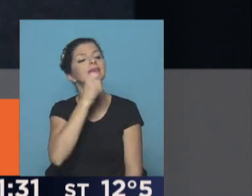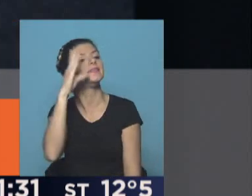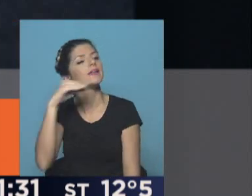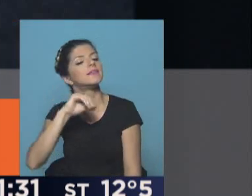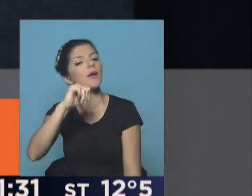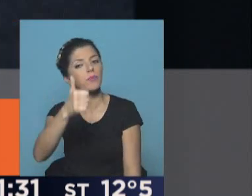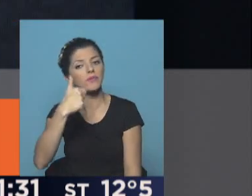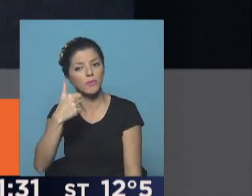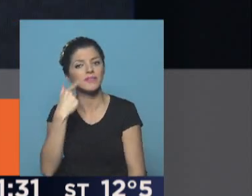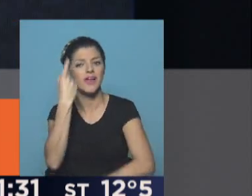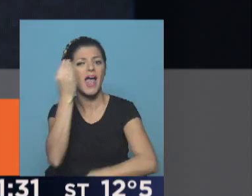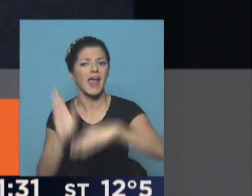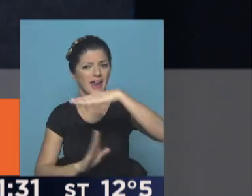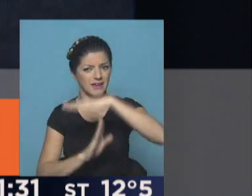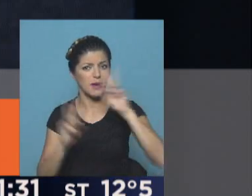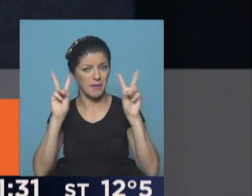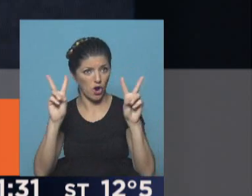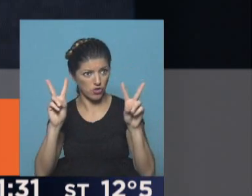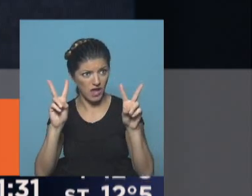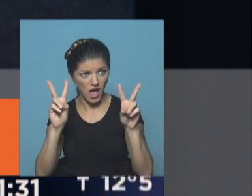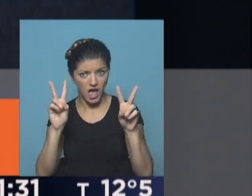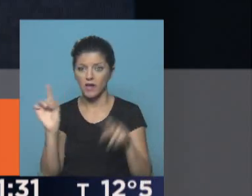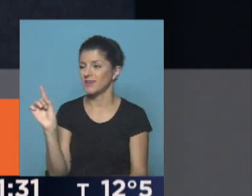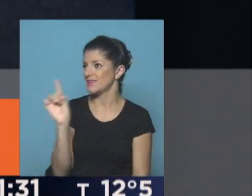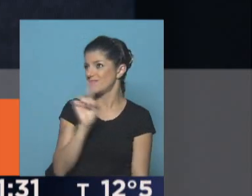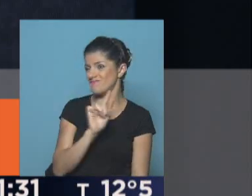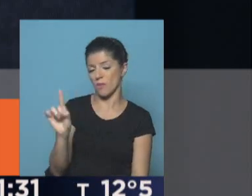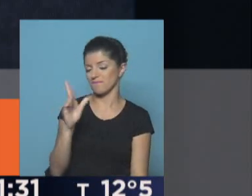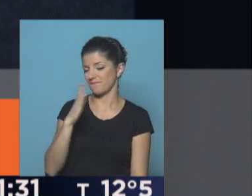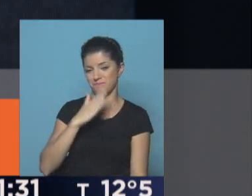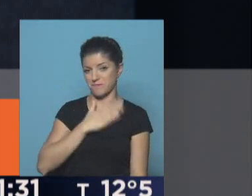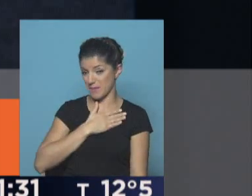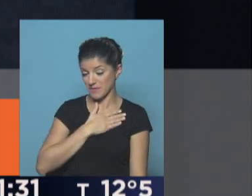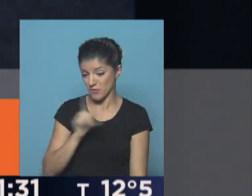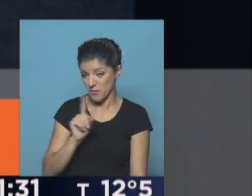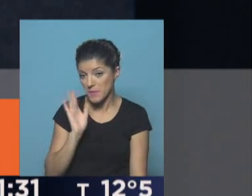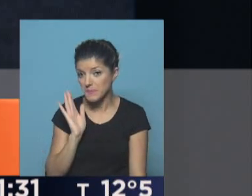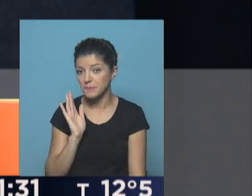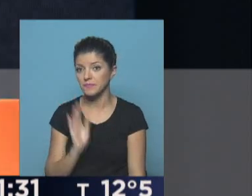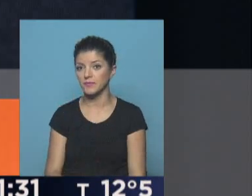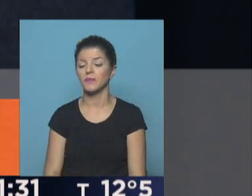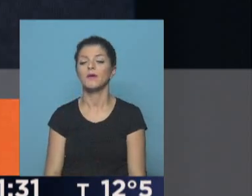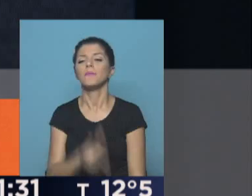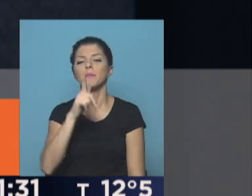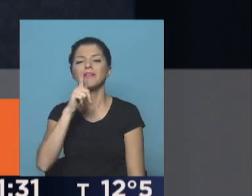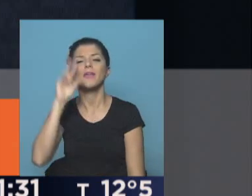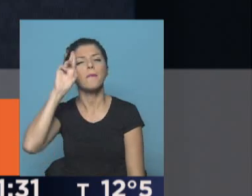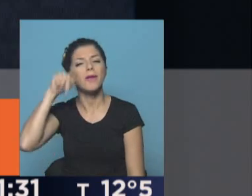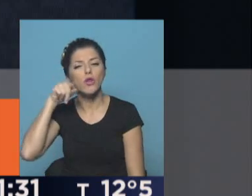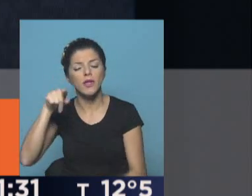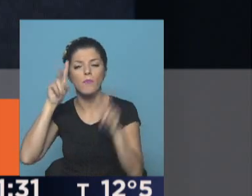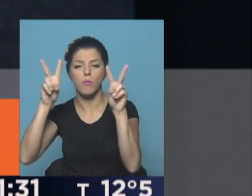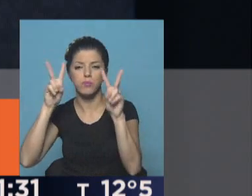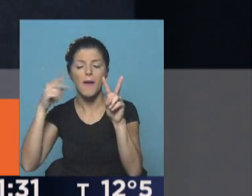puede ser la líder del pj o yo creo que no hay me da la impresión de que el pero tiene otra visión en relación al